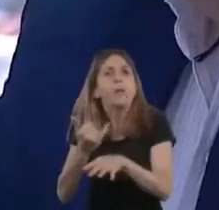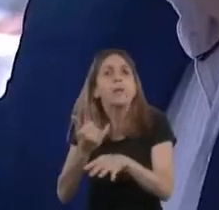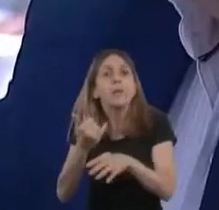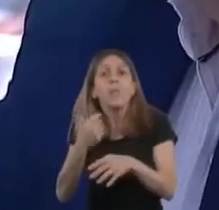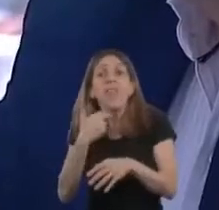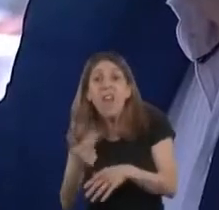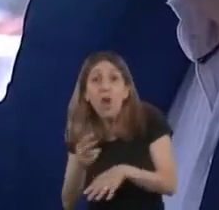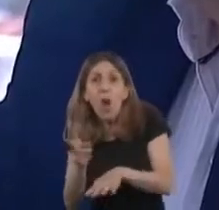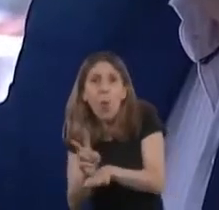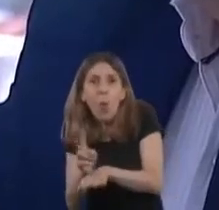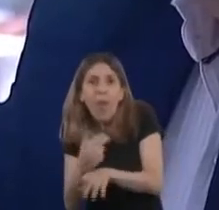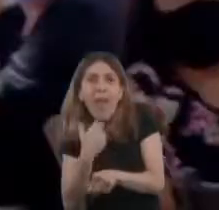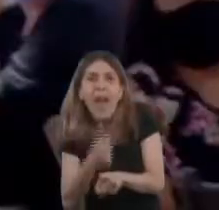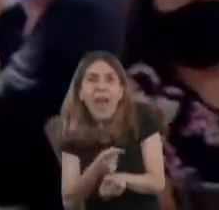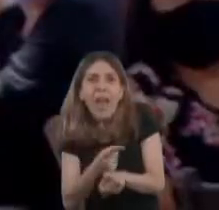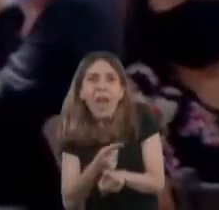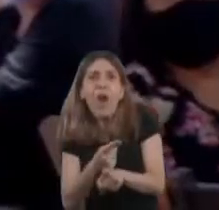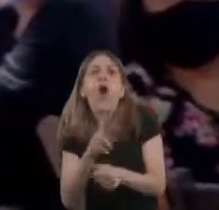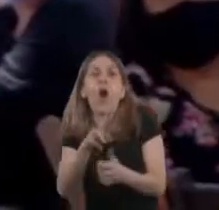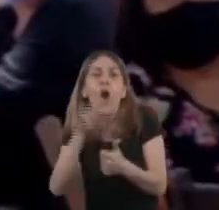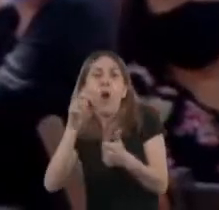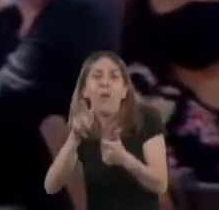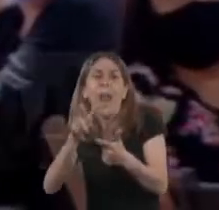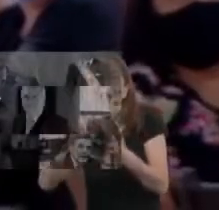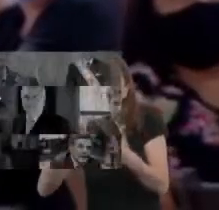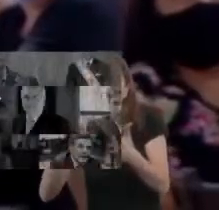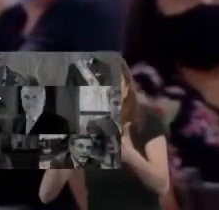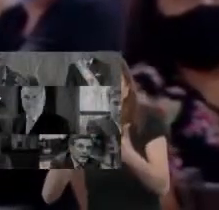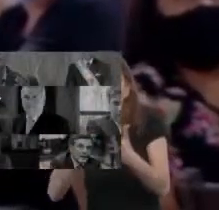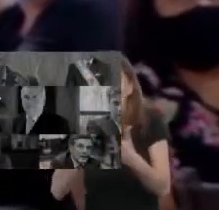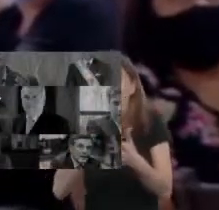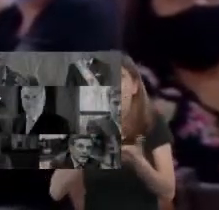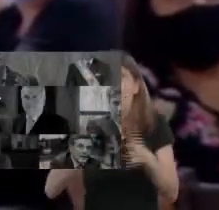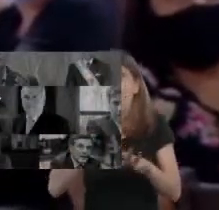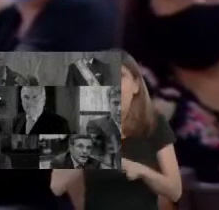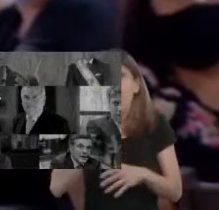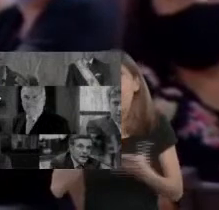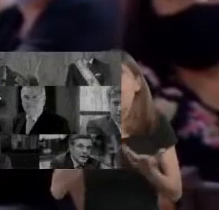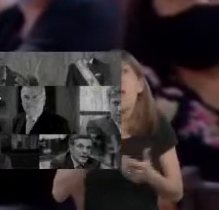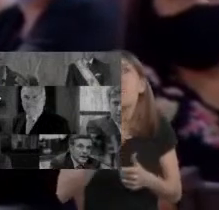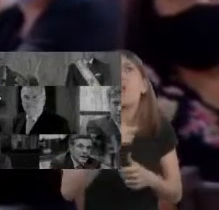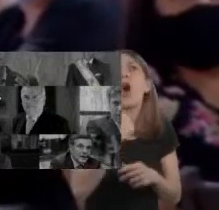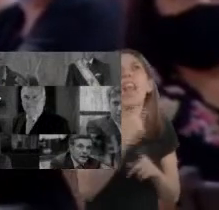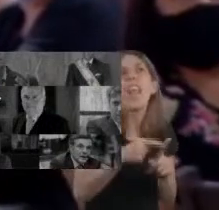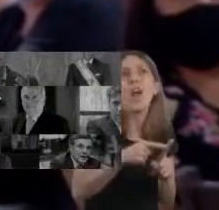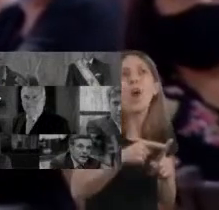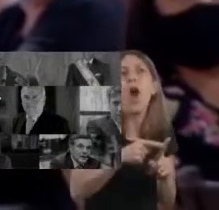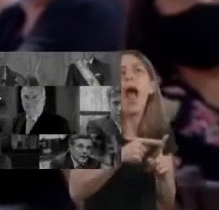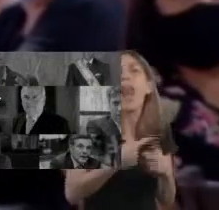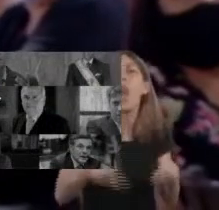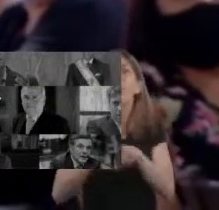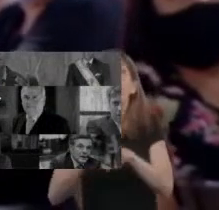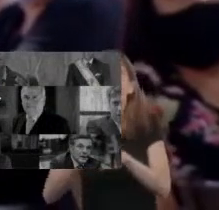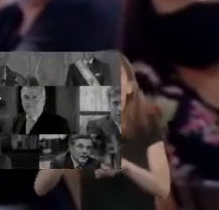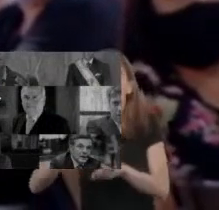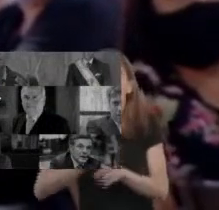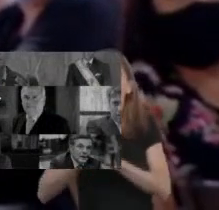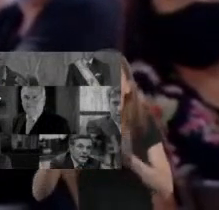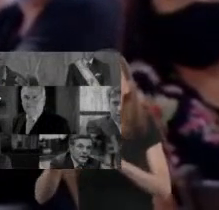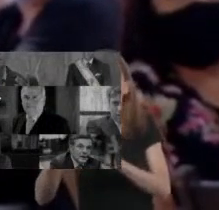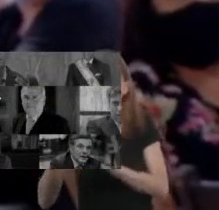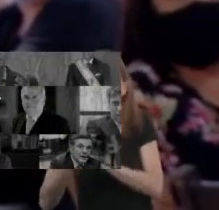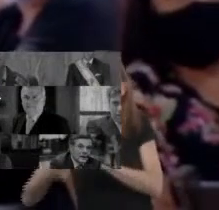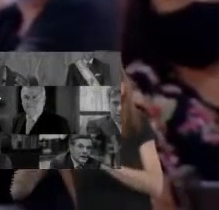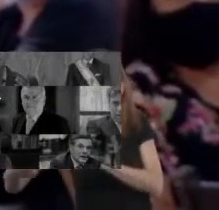hijos para poder computárselos como años de aportes y de ese modo poder jubilarse. Hoy